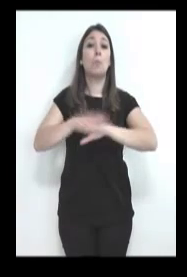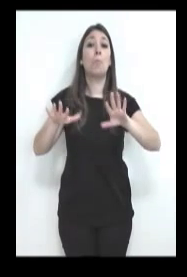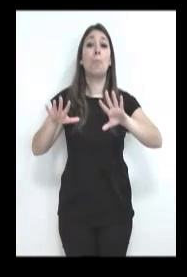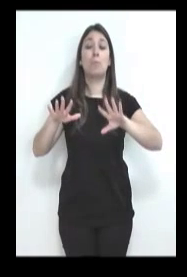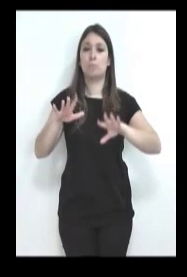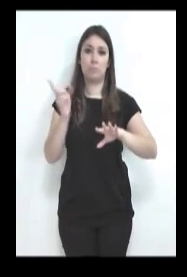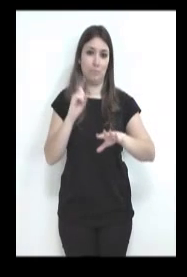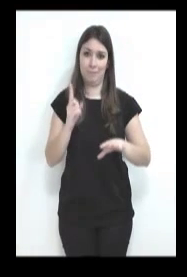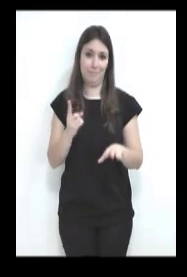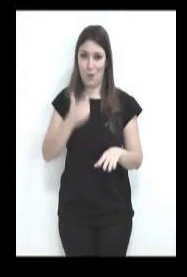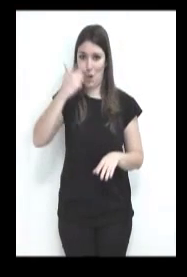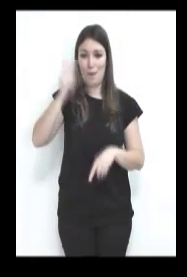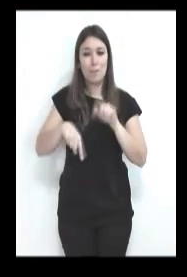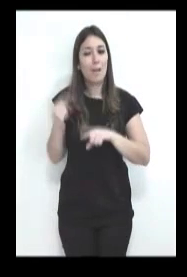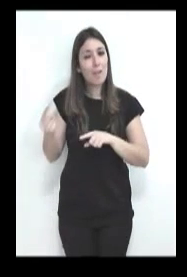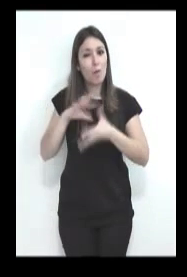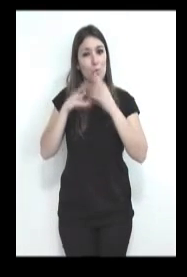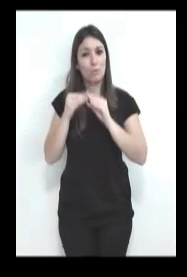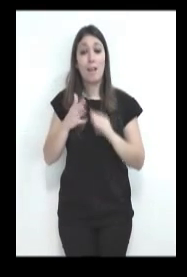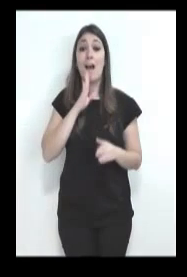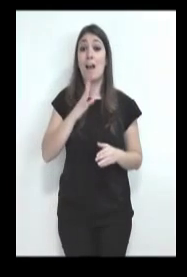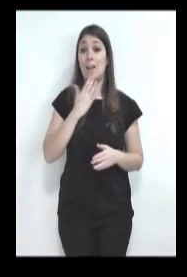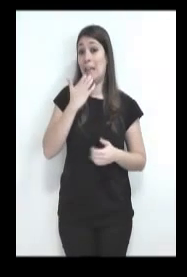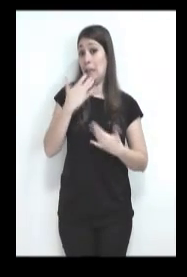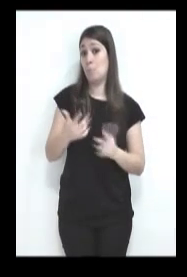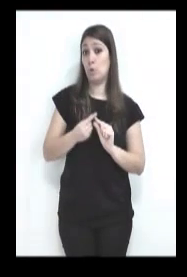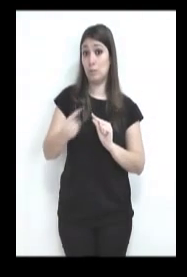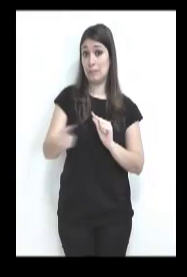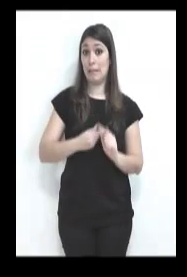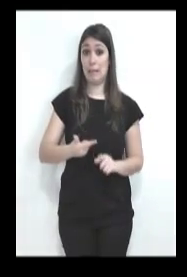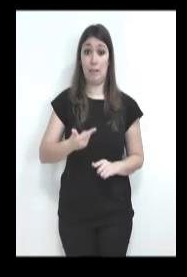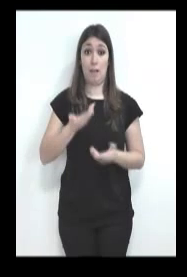todo para todos. Y el ejemplo de la teleasistencia que decía antes José